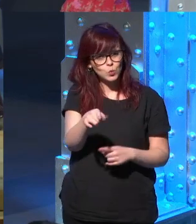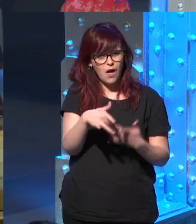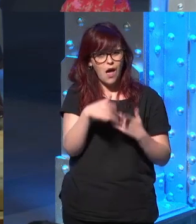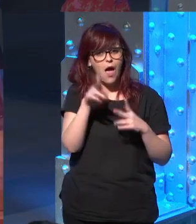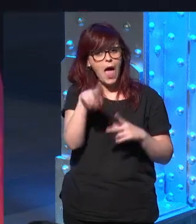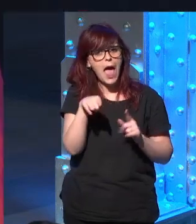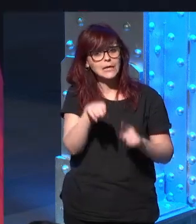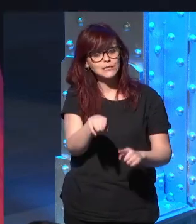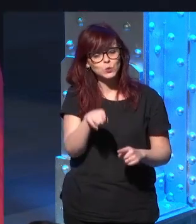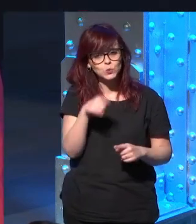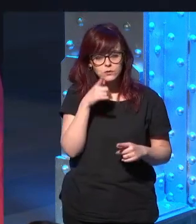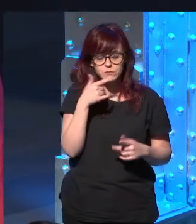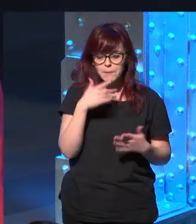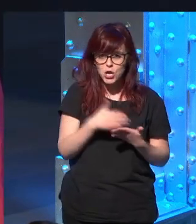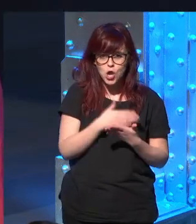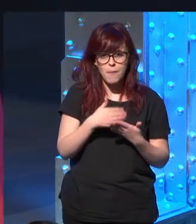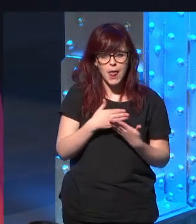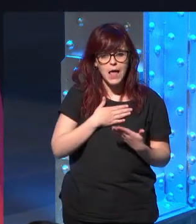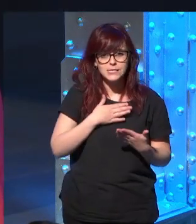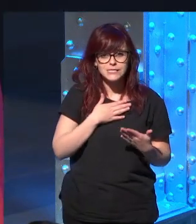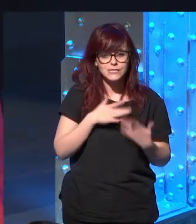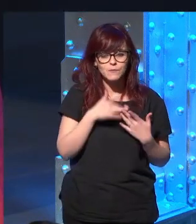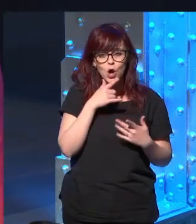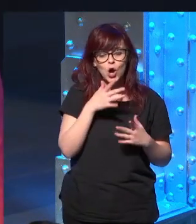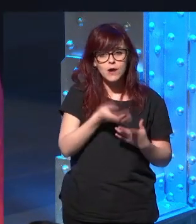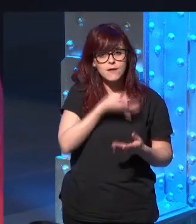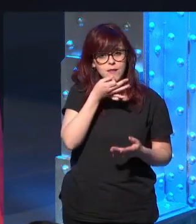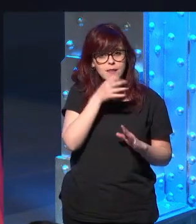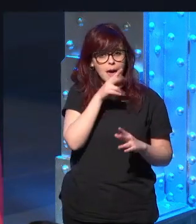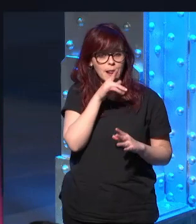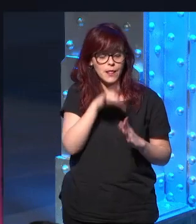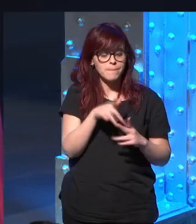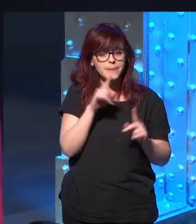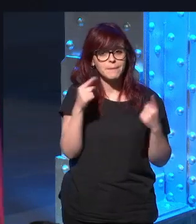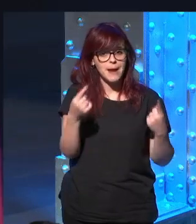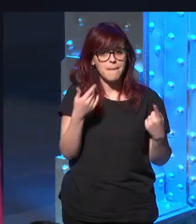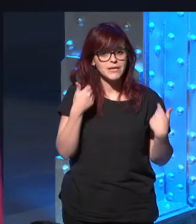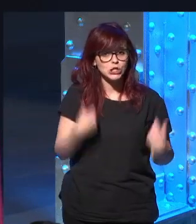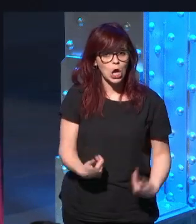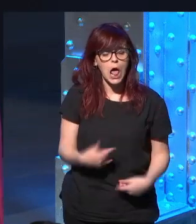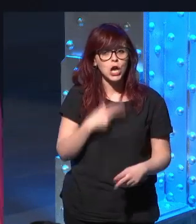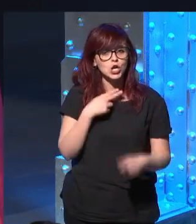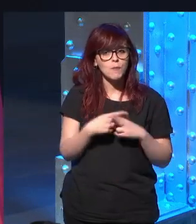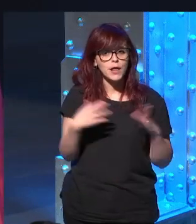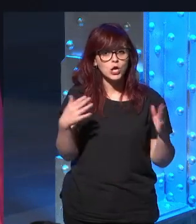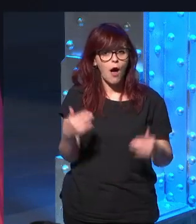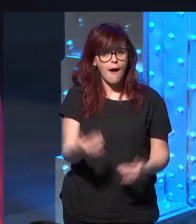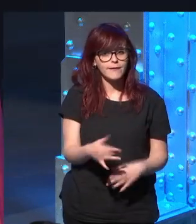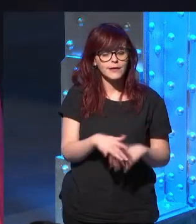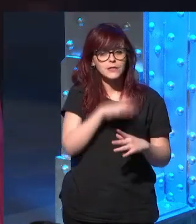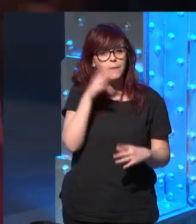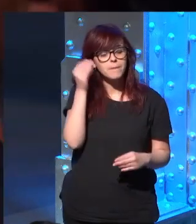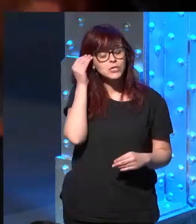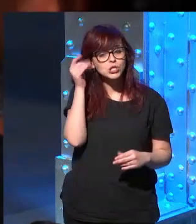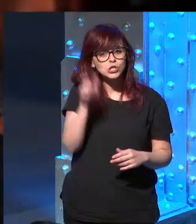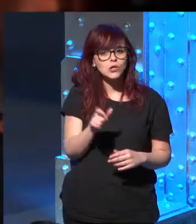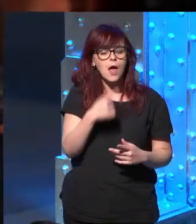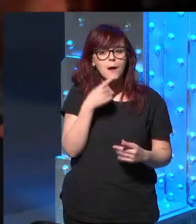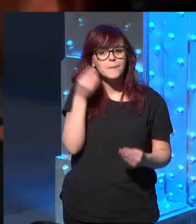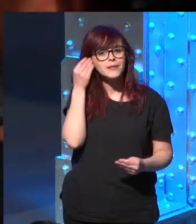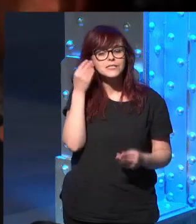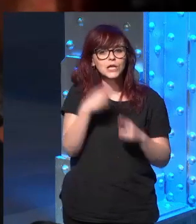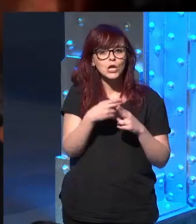de Yusia tampoco tiene nombre. No, en mis novelas nunca la narradora, como es en primera, son todas en primera persona, nunca tiene nombre. Y la gente cree que se da por